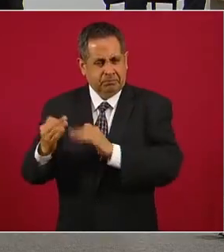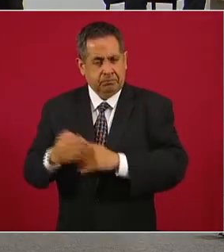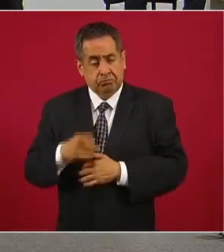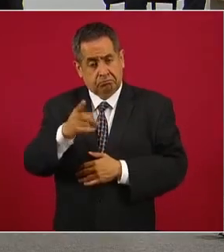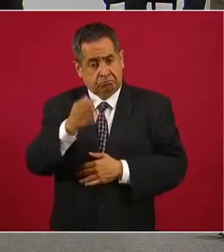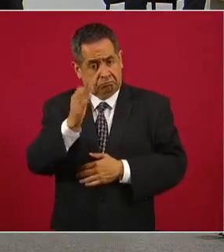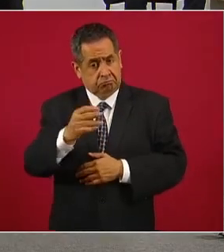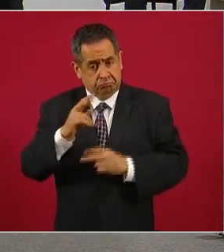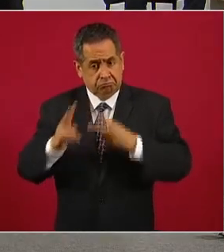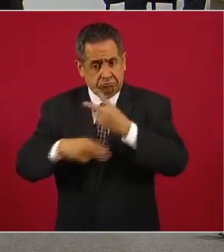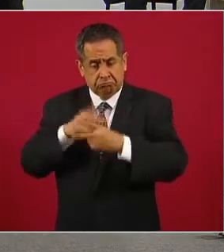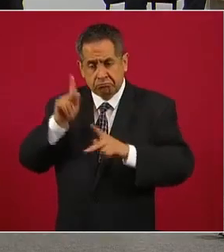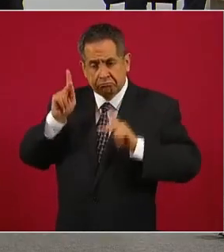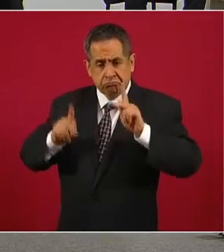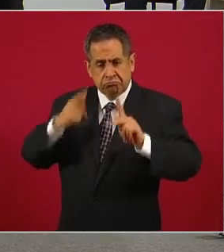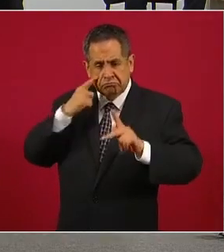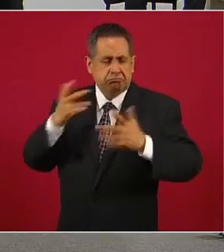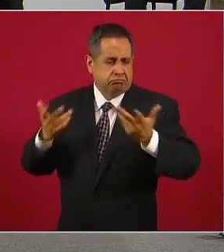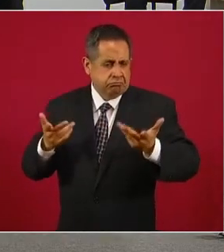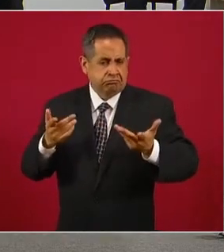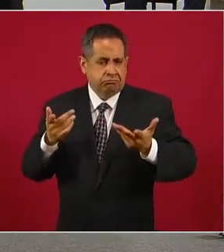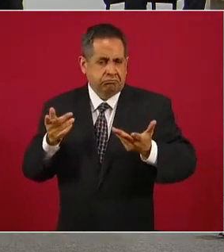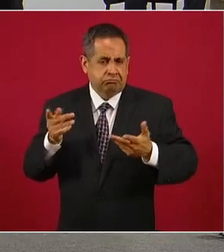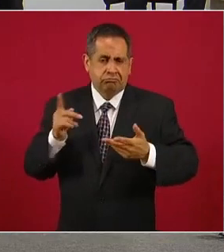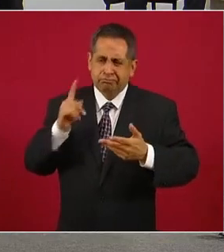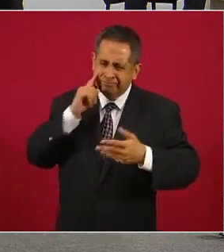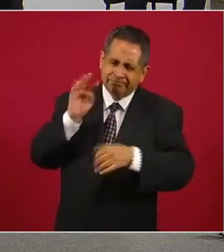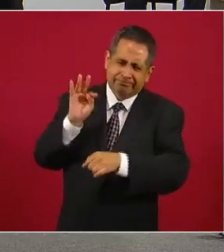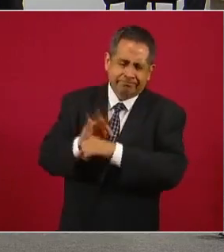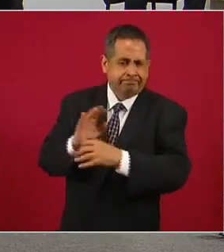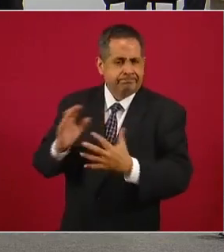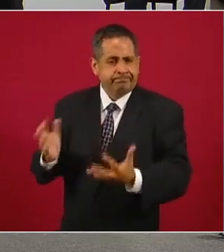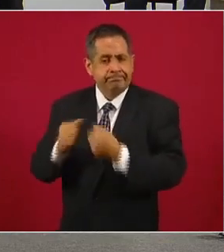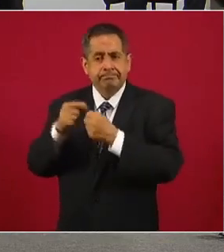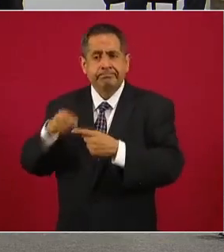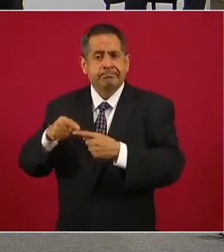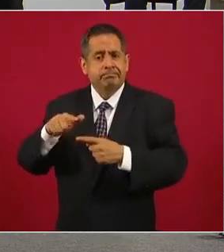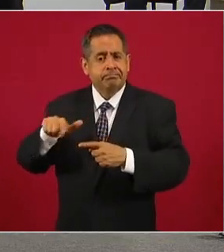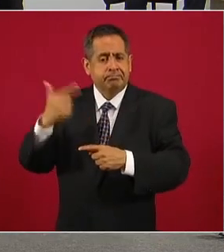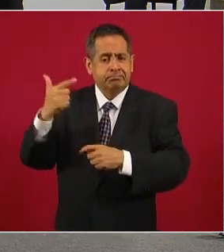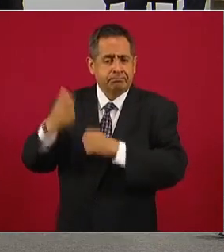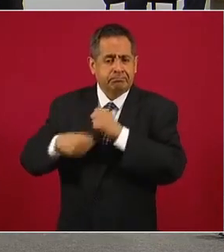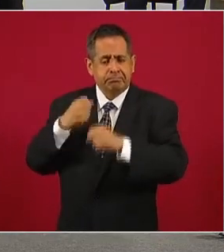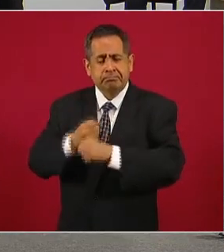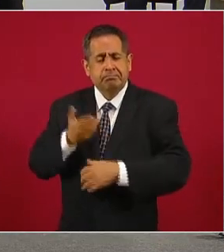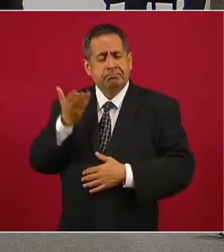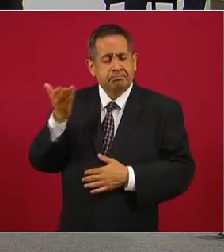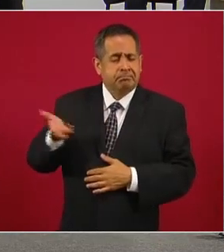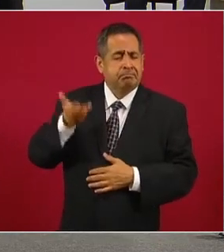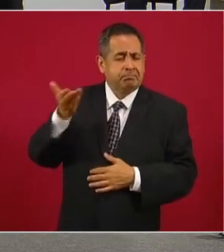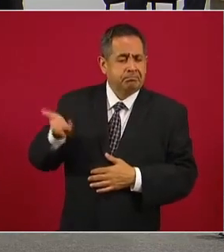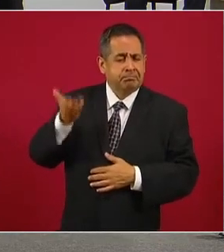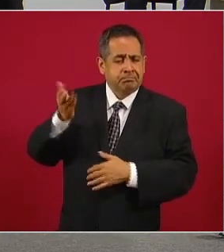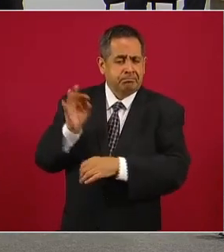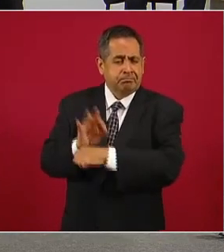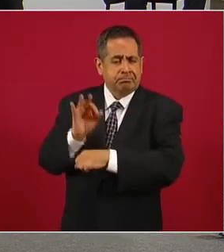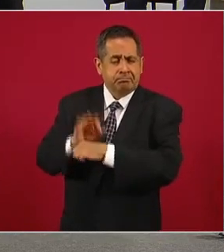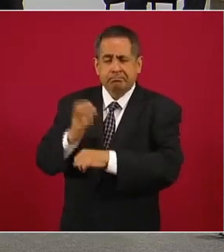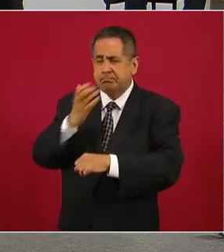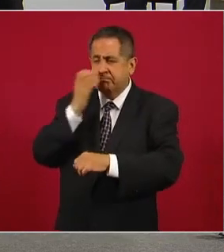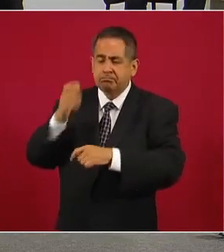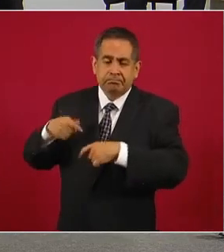¿Estaría usted dispuesto a acudir ahí? Porque pues es el rescate, presidente. Llevaban 12 años pidiendo que se rescatara su